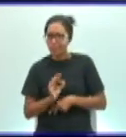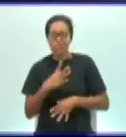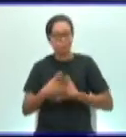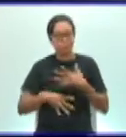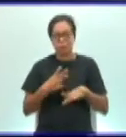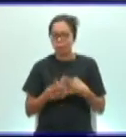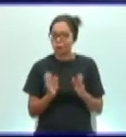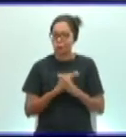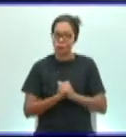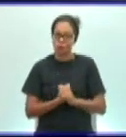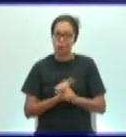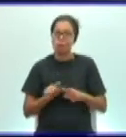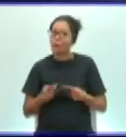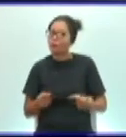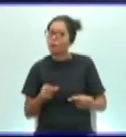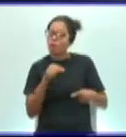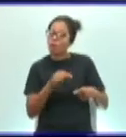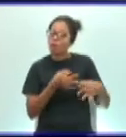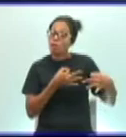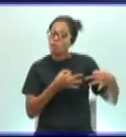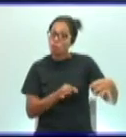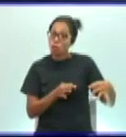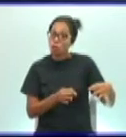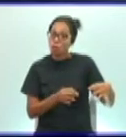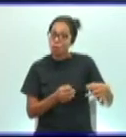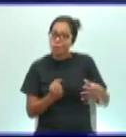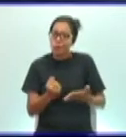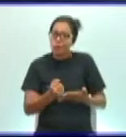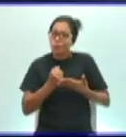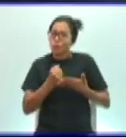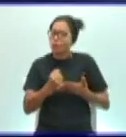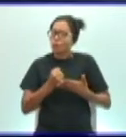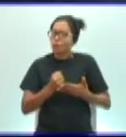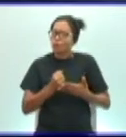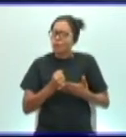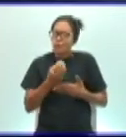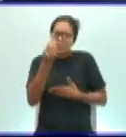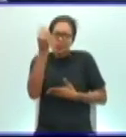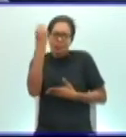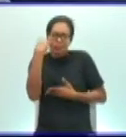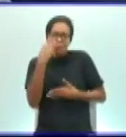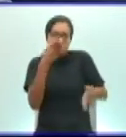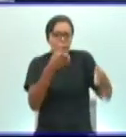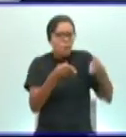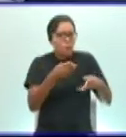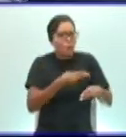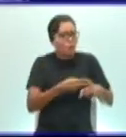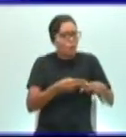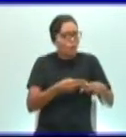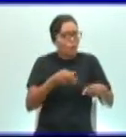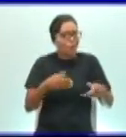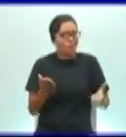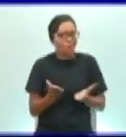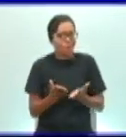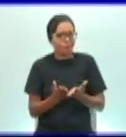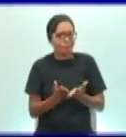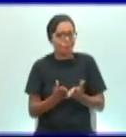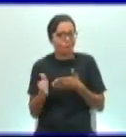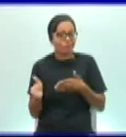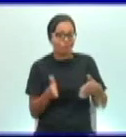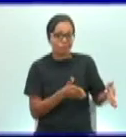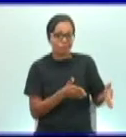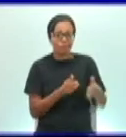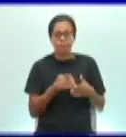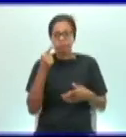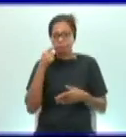nos ayuda a ubicarnos en el momento histórico que estamos trabajando el tratamiento. Pero volvemos a pantalla, vamos a otro documento histórico, mírenlo ahí,